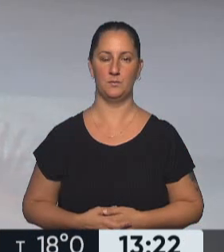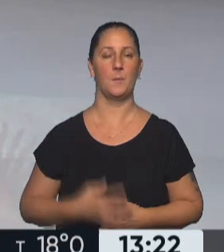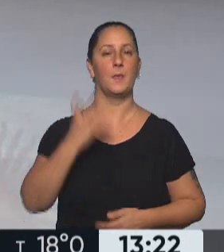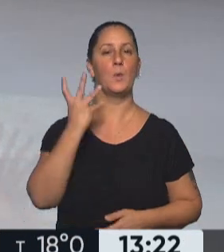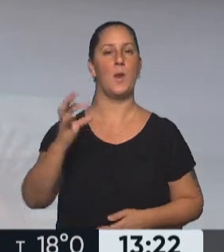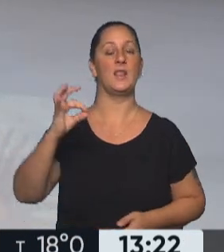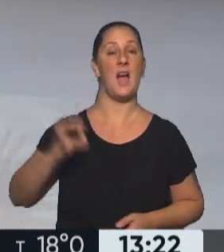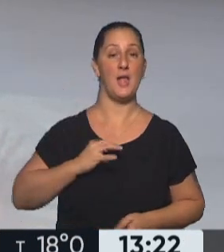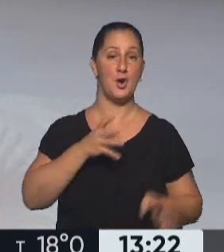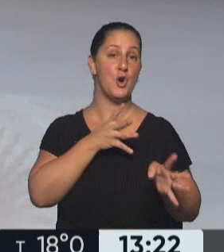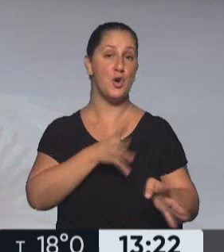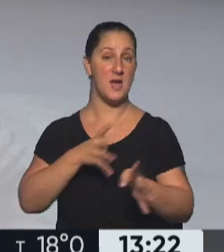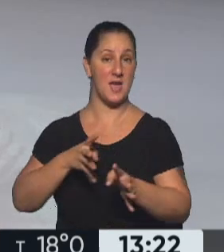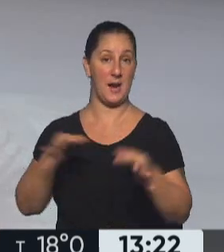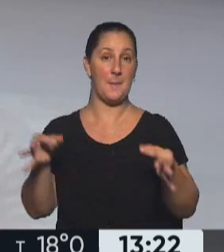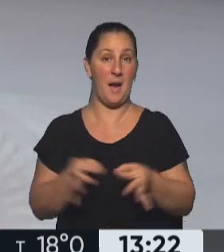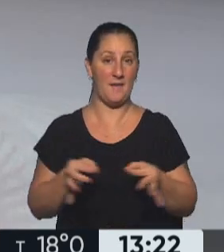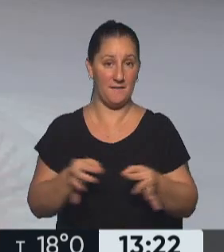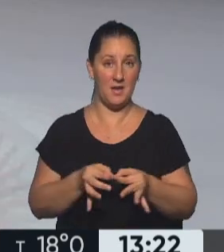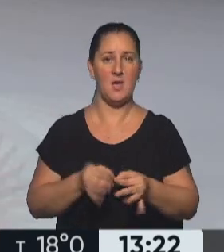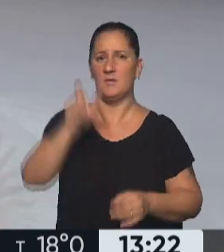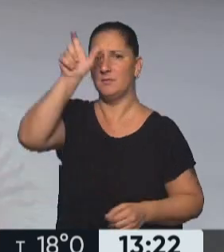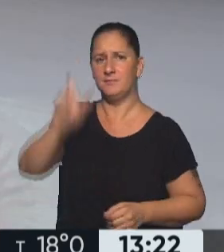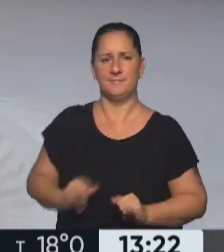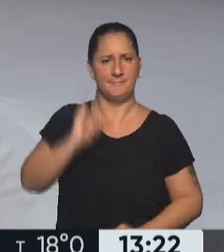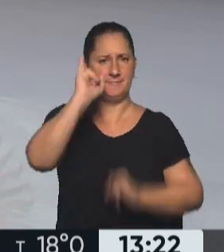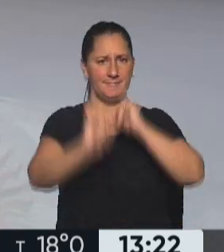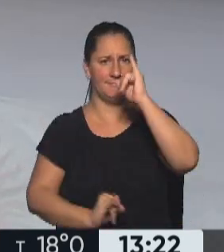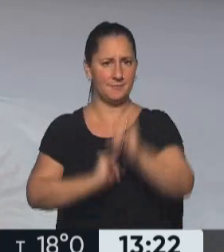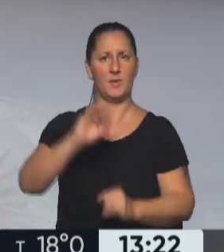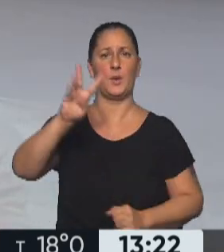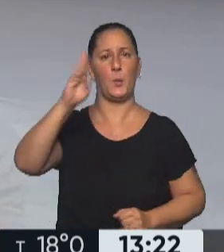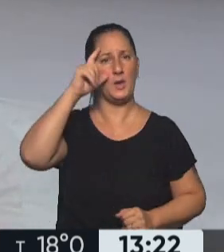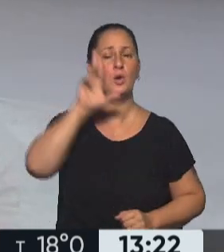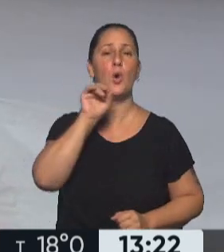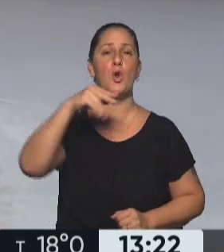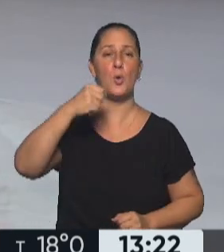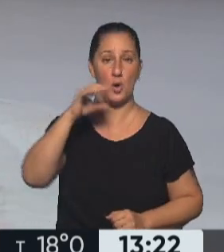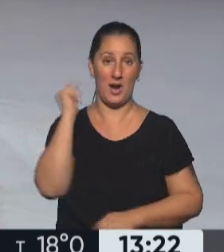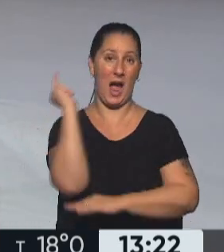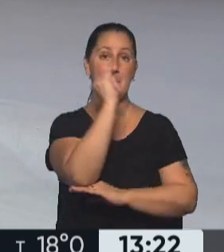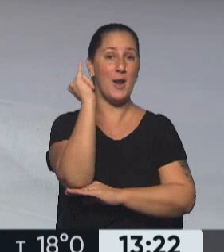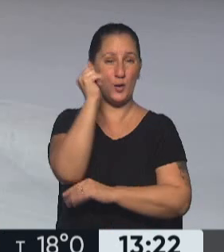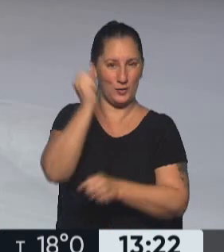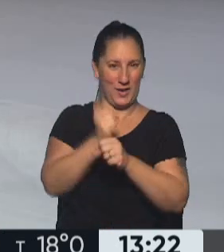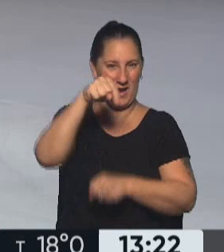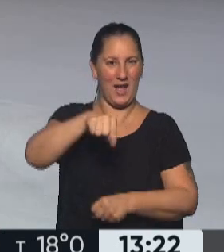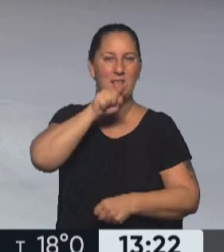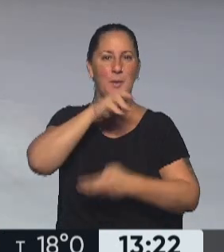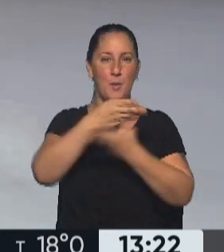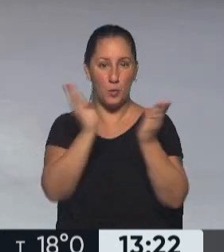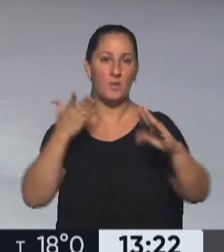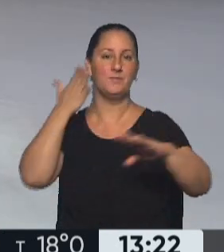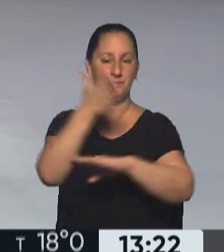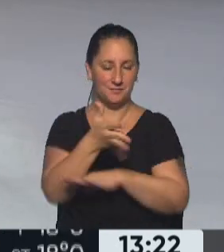40 años de la Guerra de Malvinas y el relato en primera persona de Beto Novo, un camarógrafo de aquí, de la televisión pública, que estuvo en las